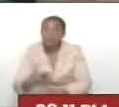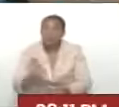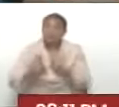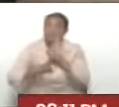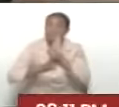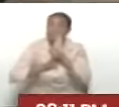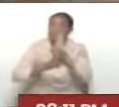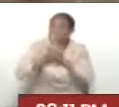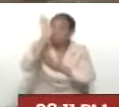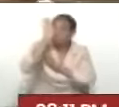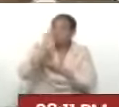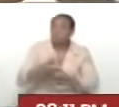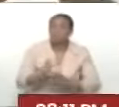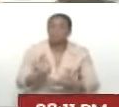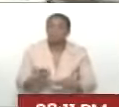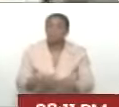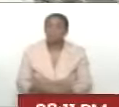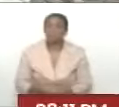Empujando para arriba, Jocelyn.